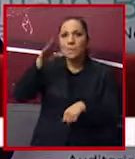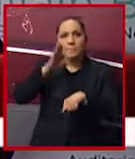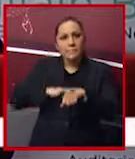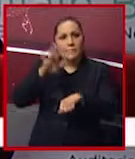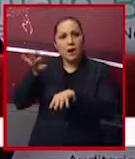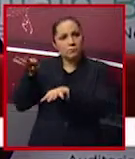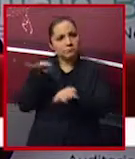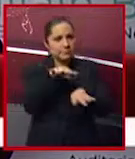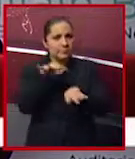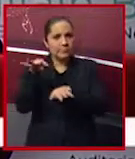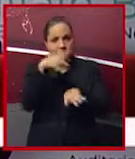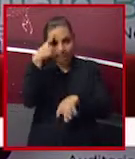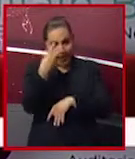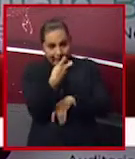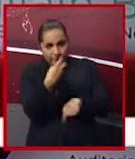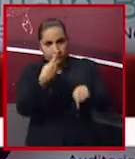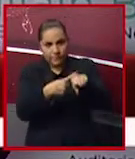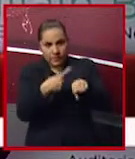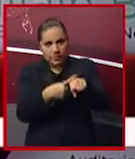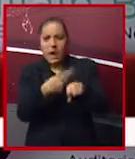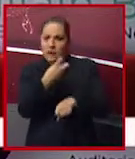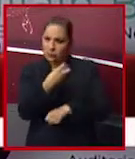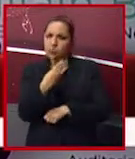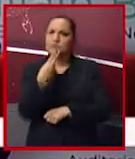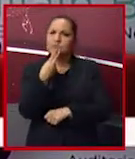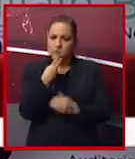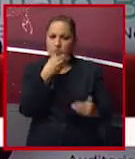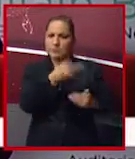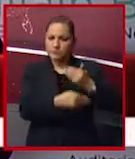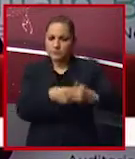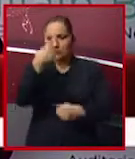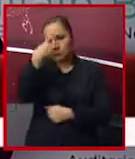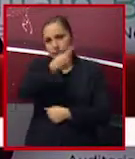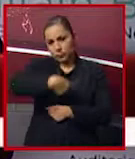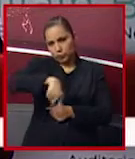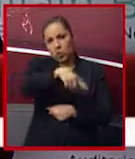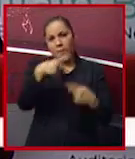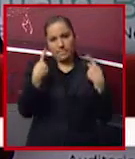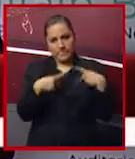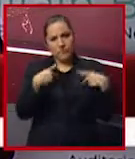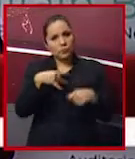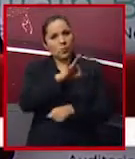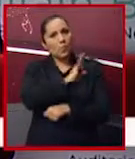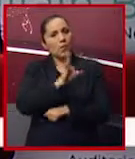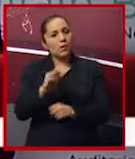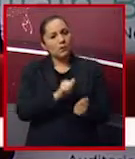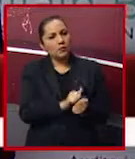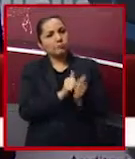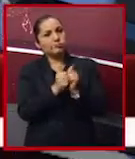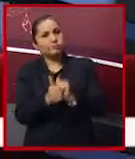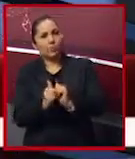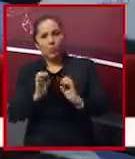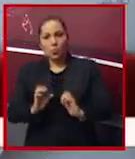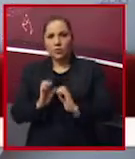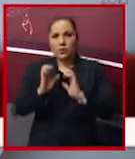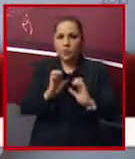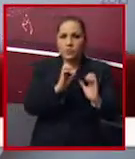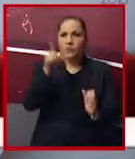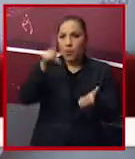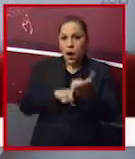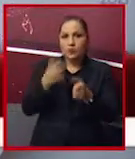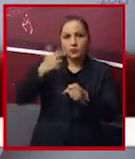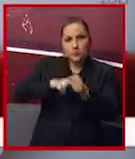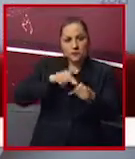impacto positivo seguramente en el cuidado de estos pacientes en las instituciones públicas.